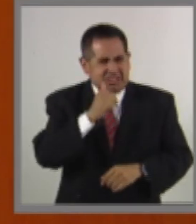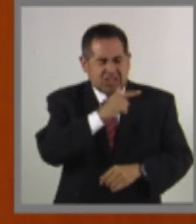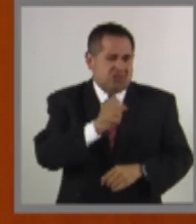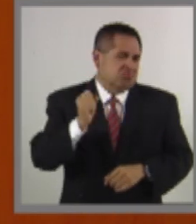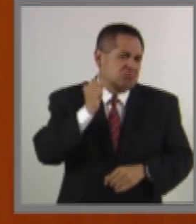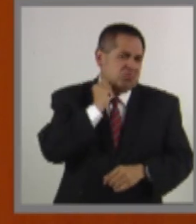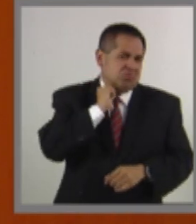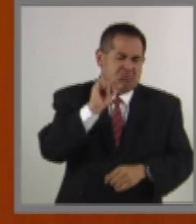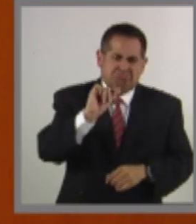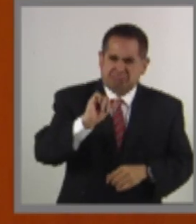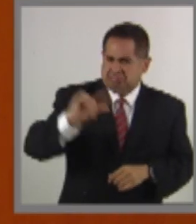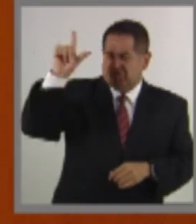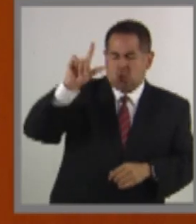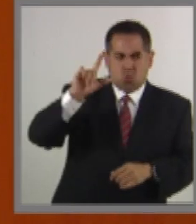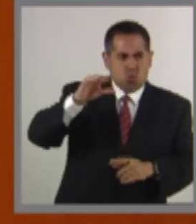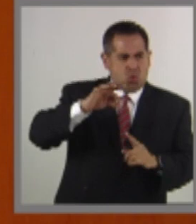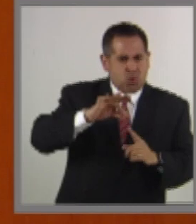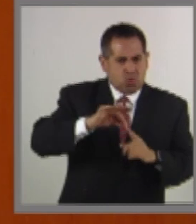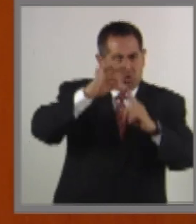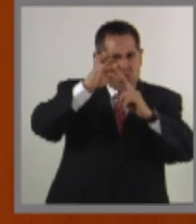senador destacado.